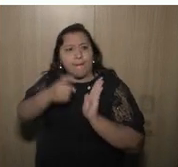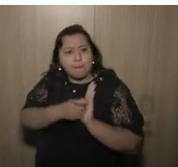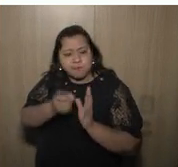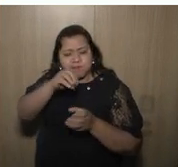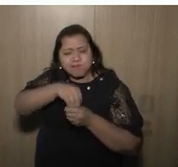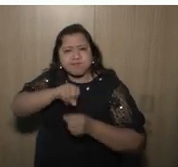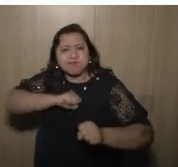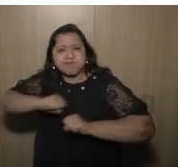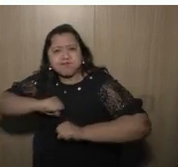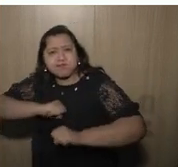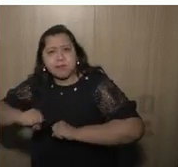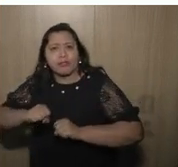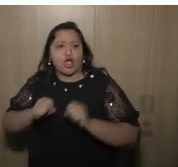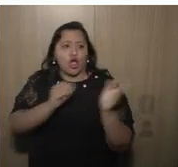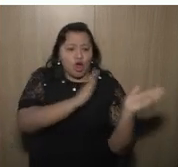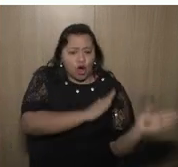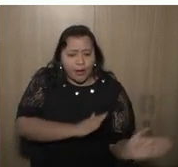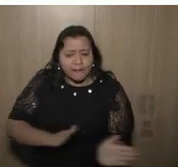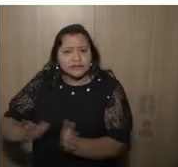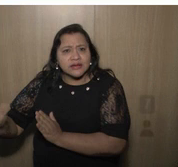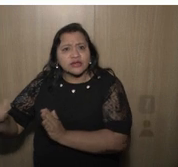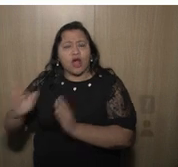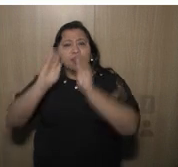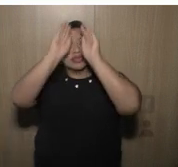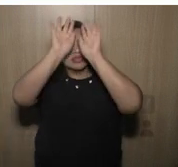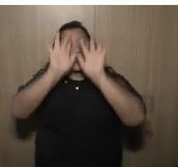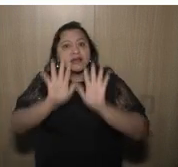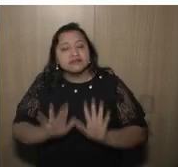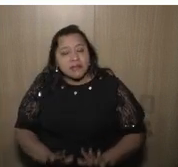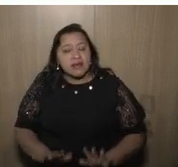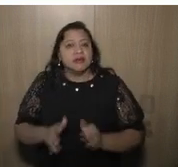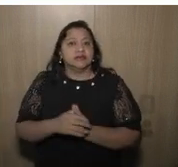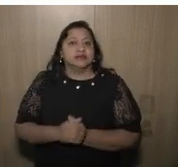interoperabilidad, organización, transparencia,